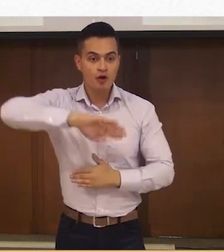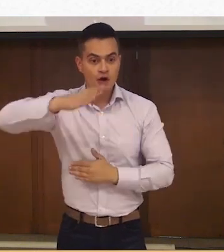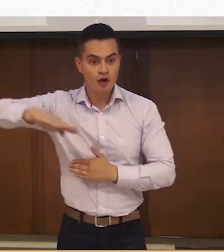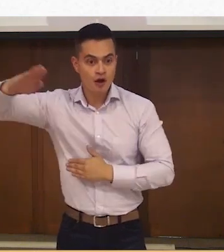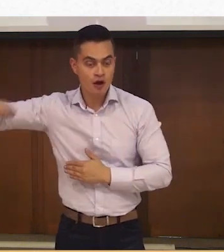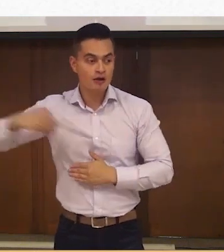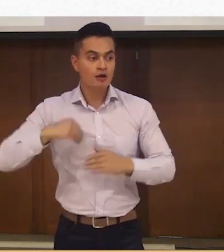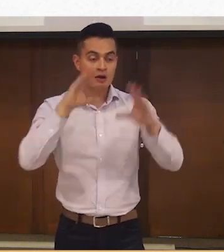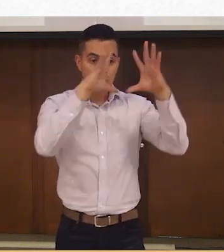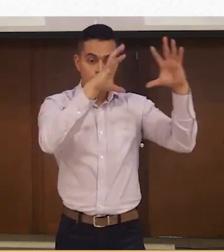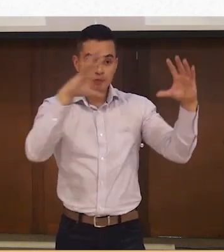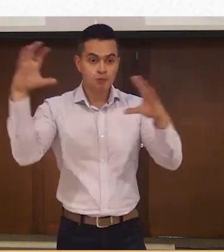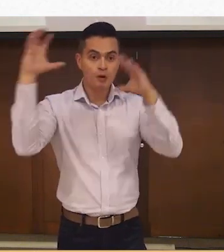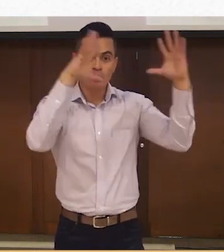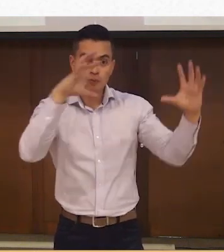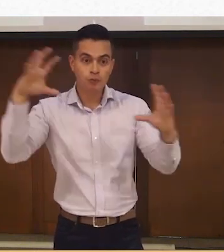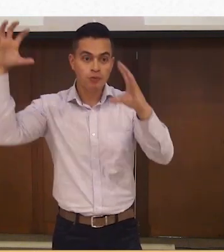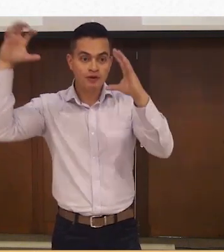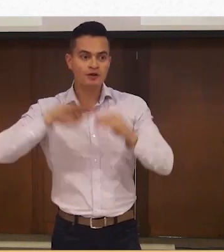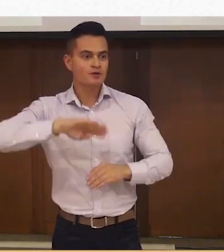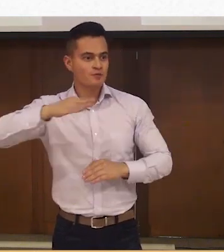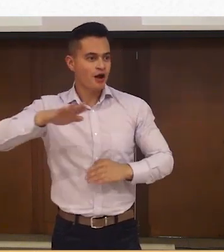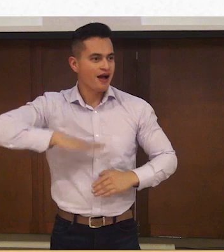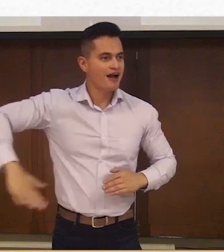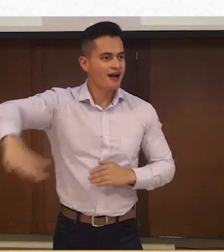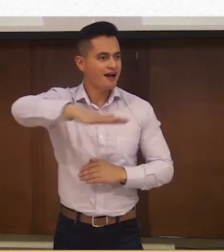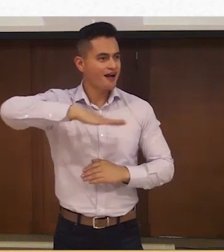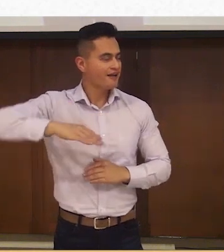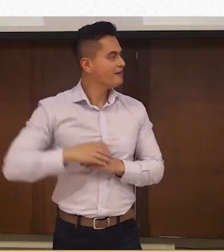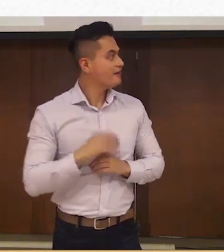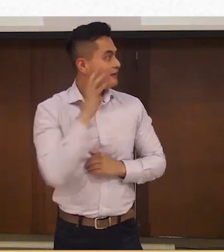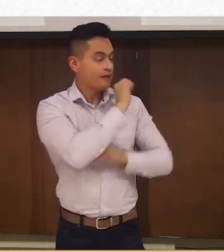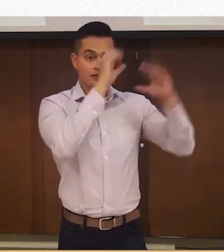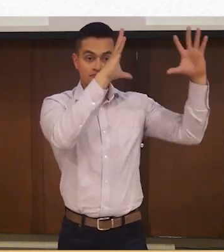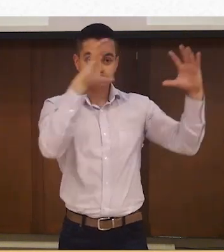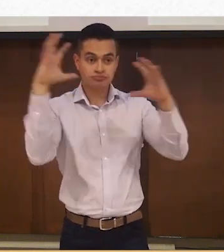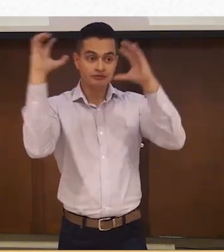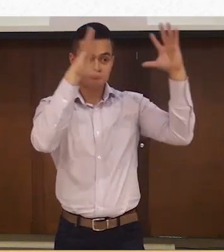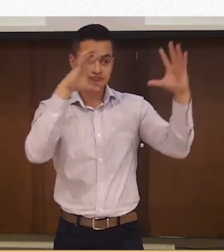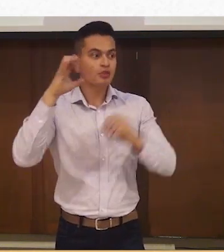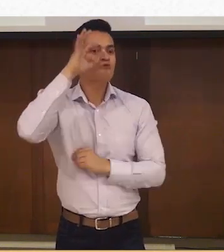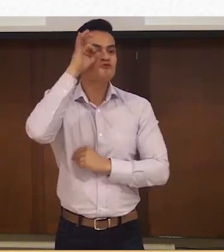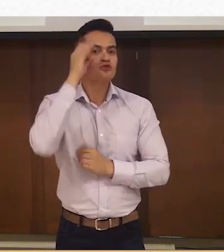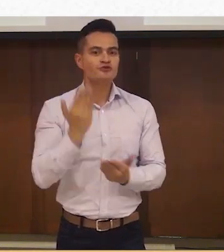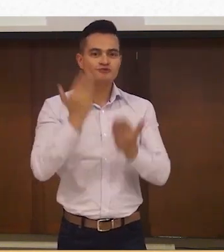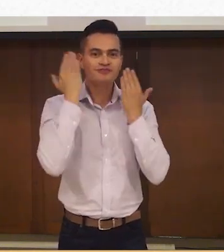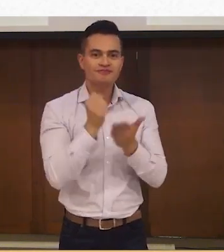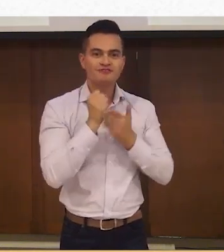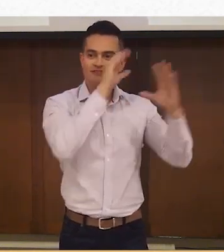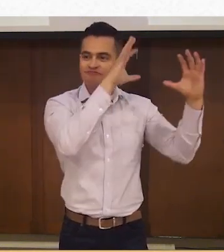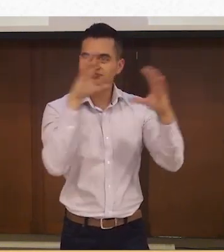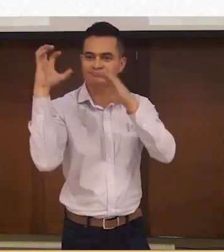paisaje, las nubes y las montañas. Y las nubes las podemos hacer mover